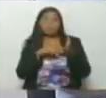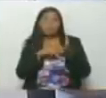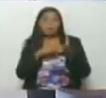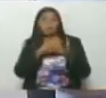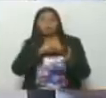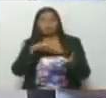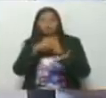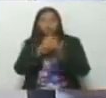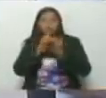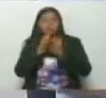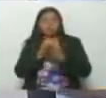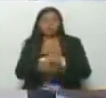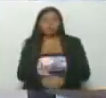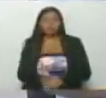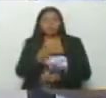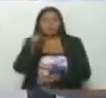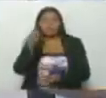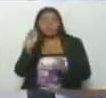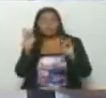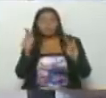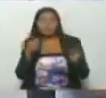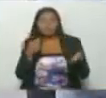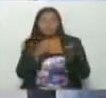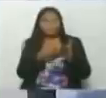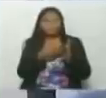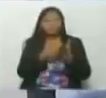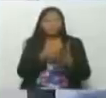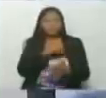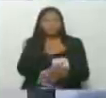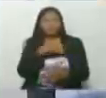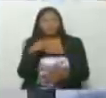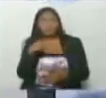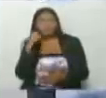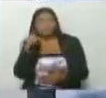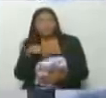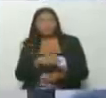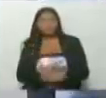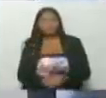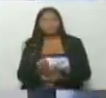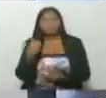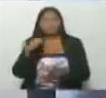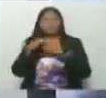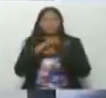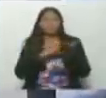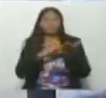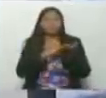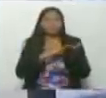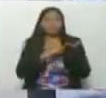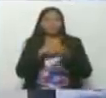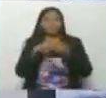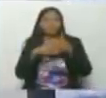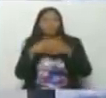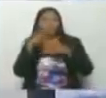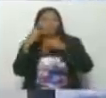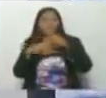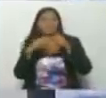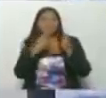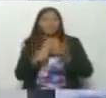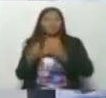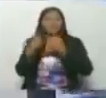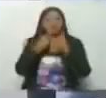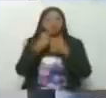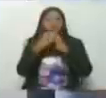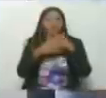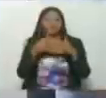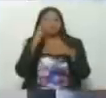el tema de la inversión privada la inversión privada viene recuperándose a raíz de las políticas económicas que